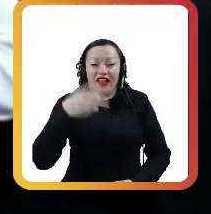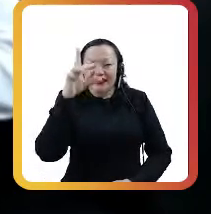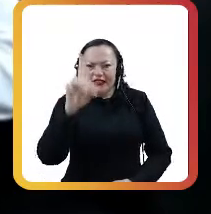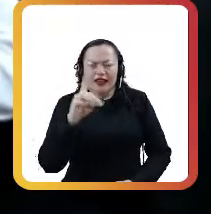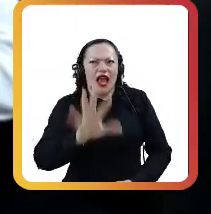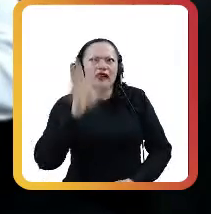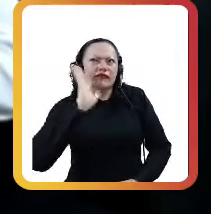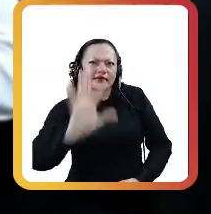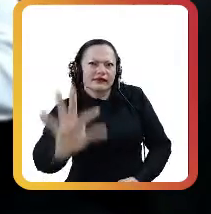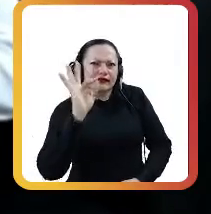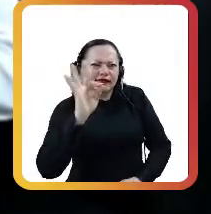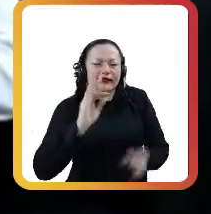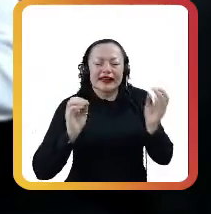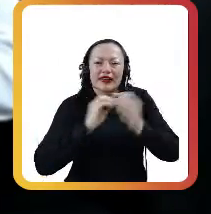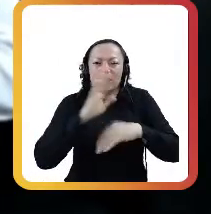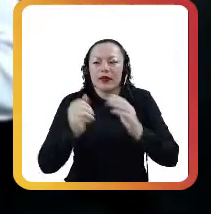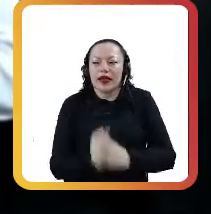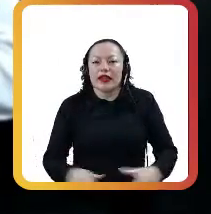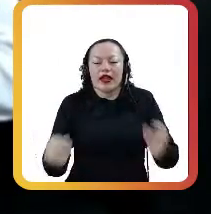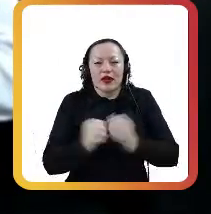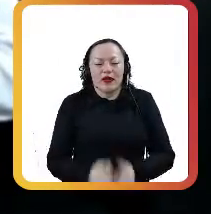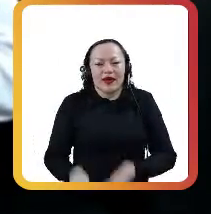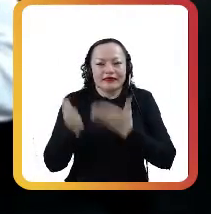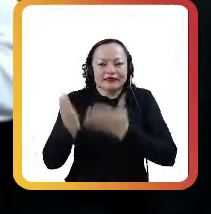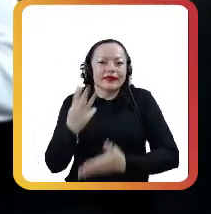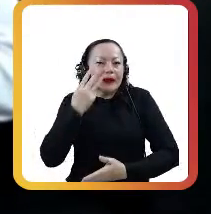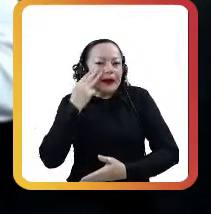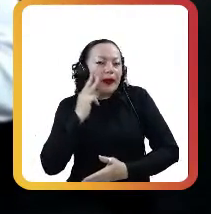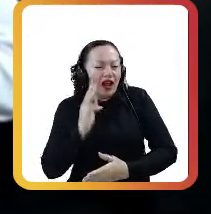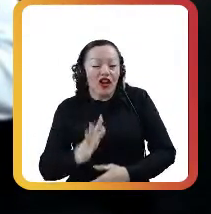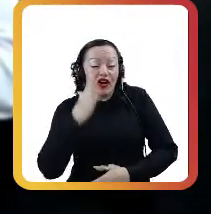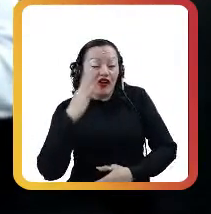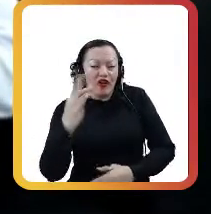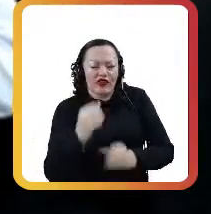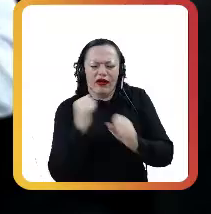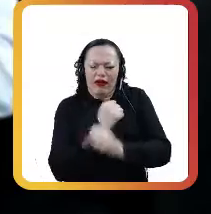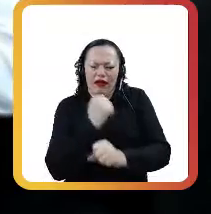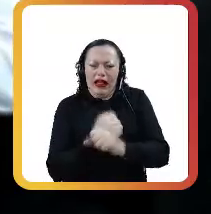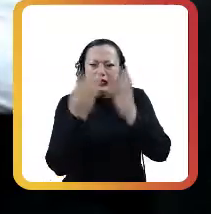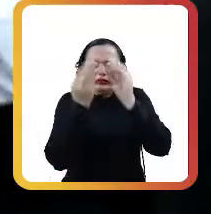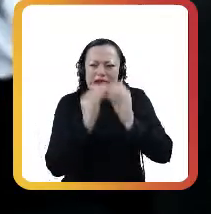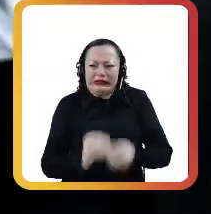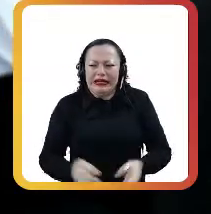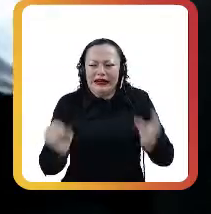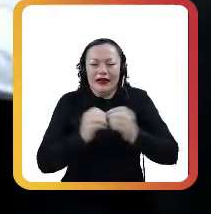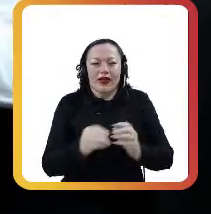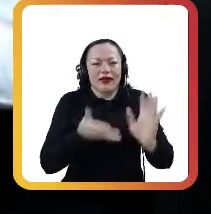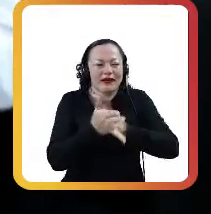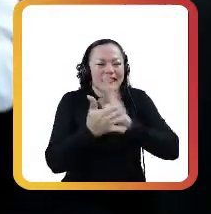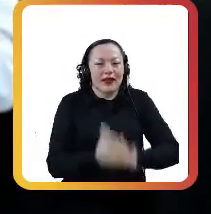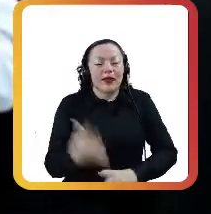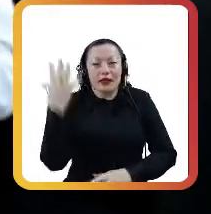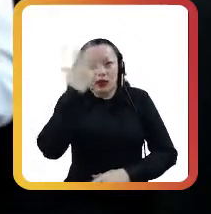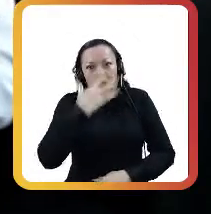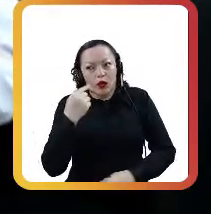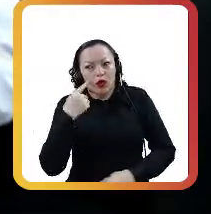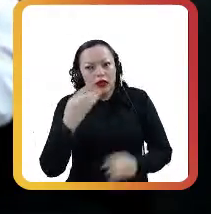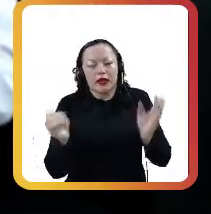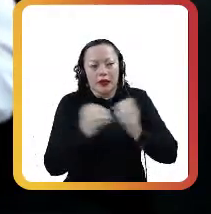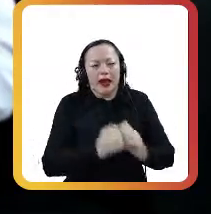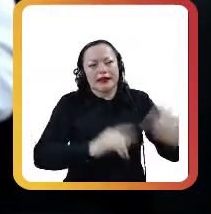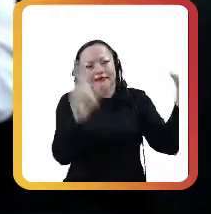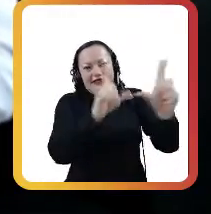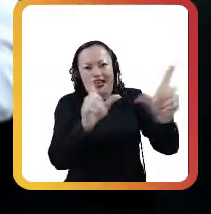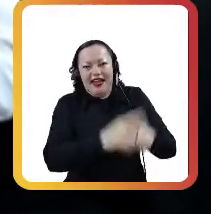vez nuestro ingeniero hace que se vea más bonito, más nítido. A veces sentimos que se ve más nítido que en el televisor. Ahí